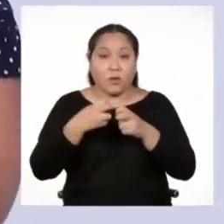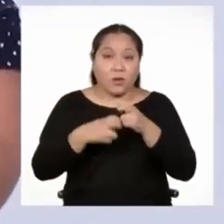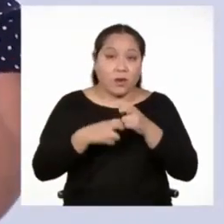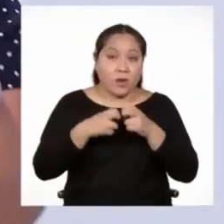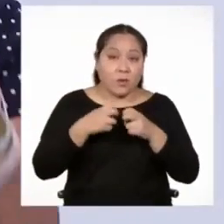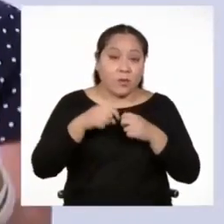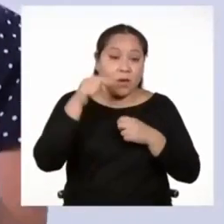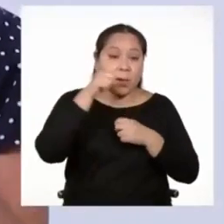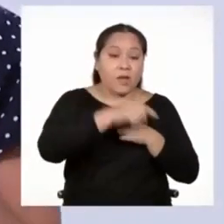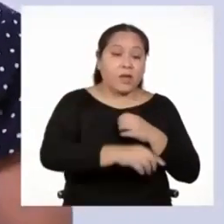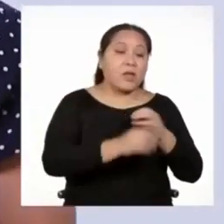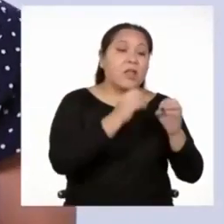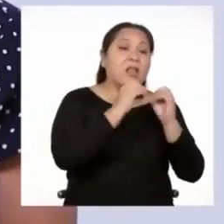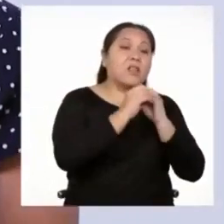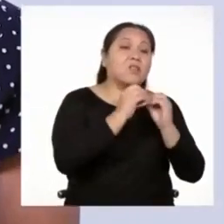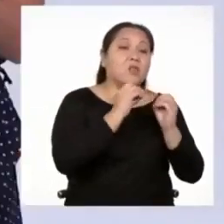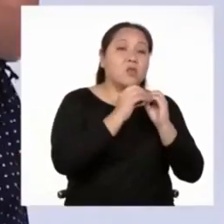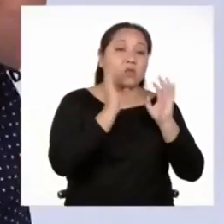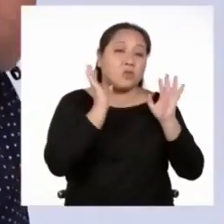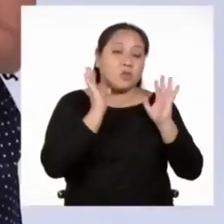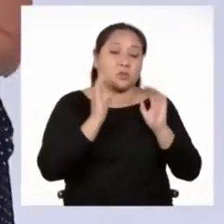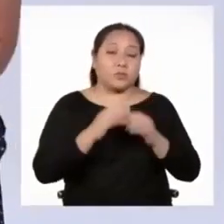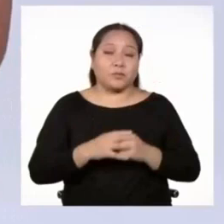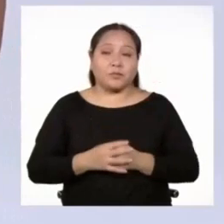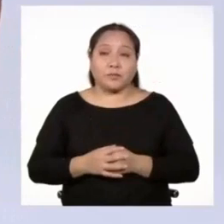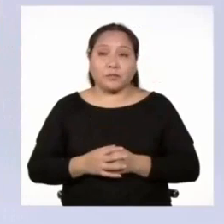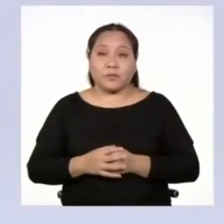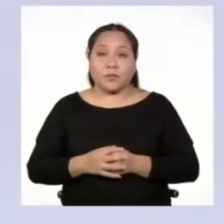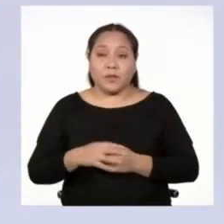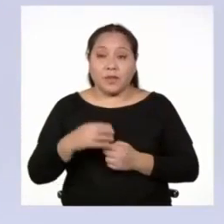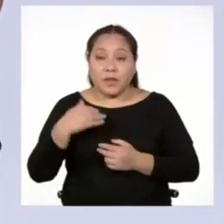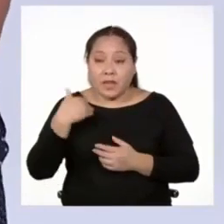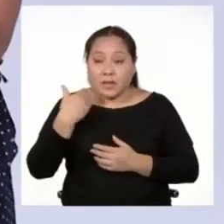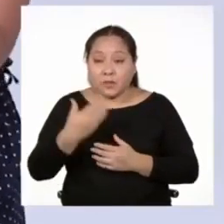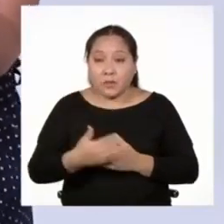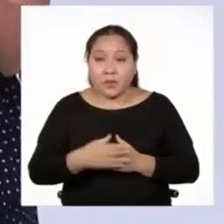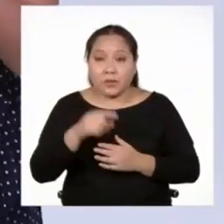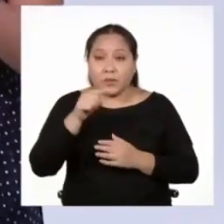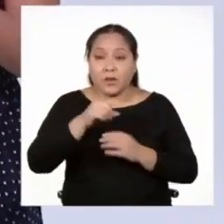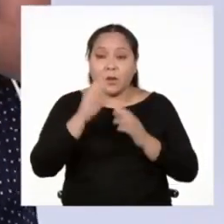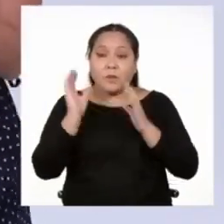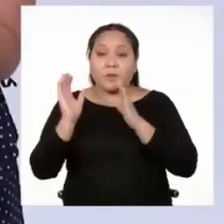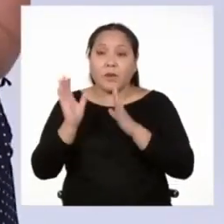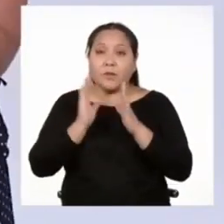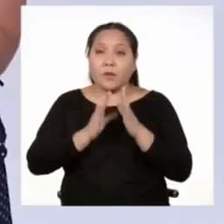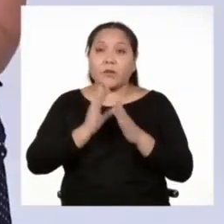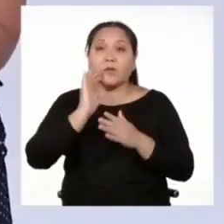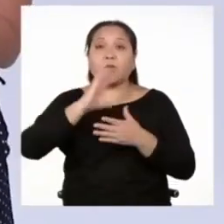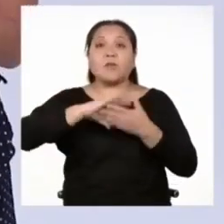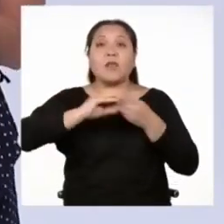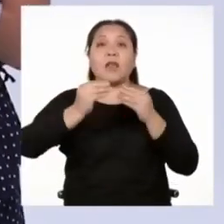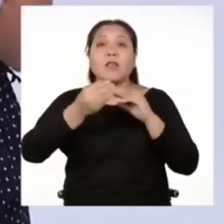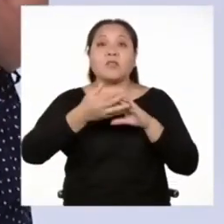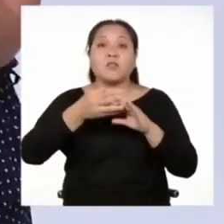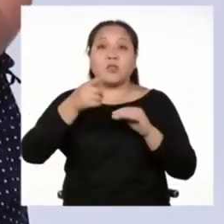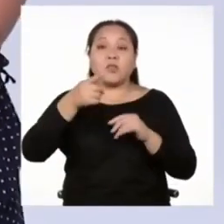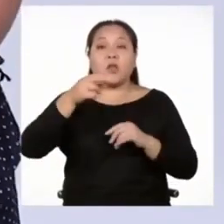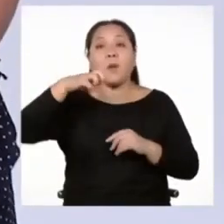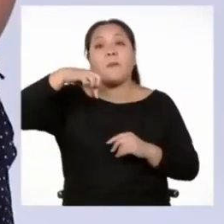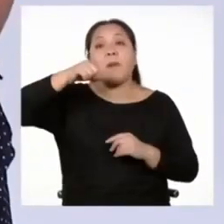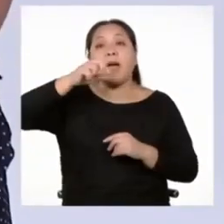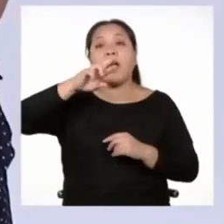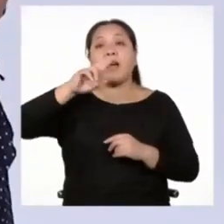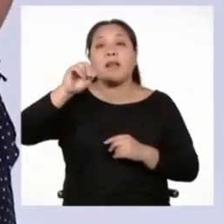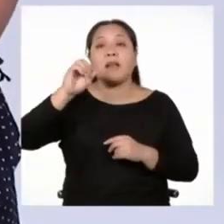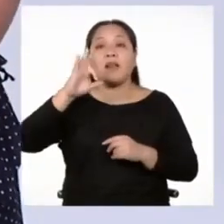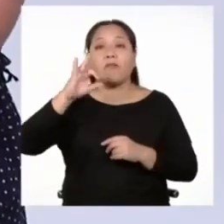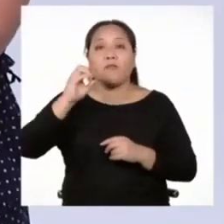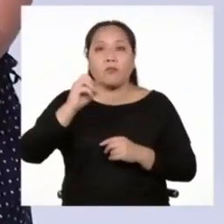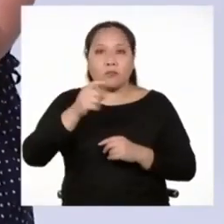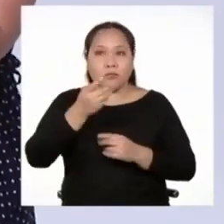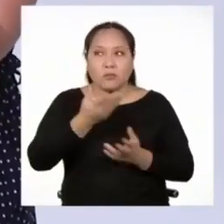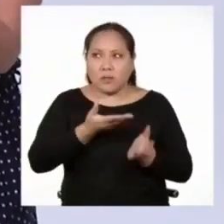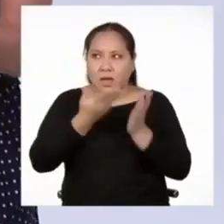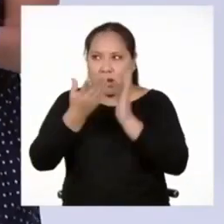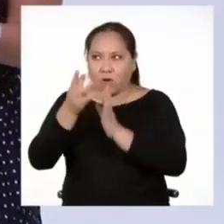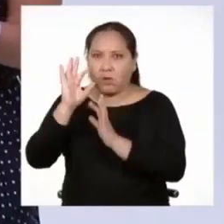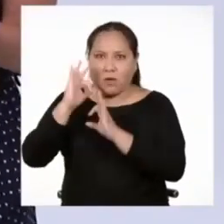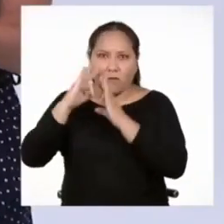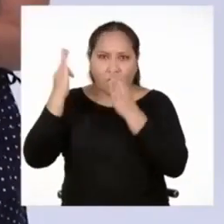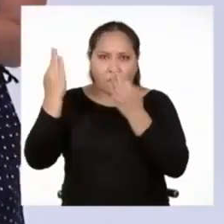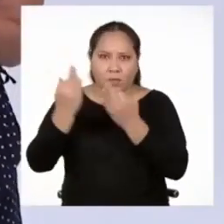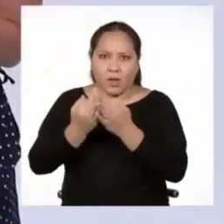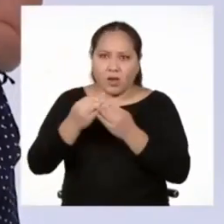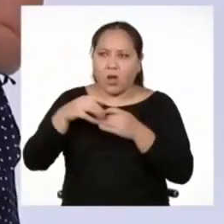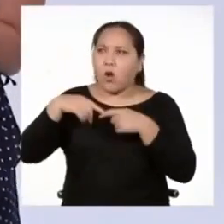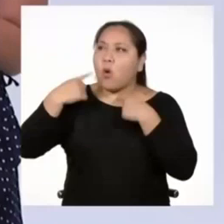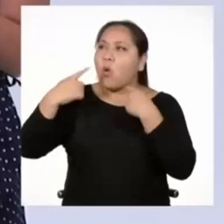conflicto y la resolución o cierre. Luego de esto, construye un párrafo sobre tu historieta. Entrégale este párrafo a un miembro de tu familia